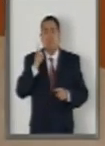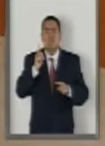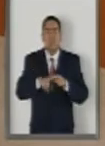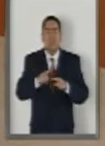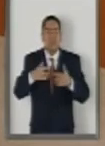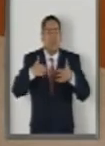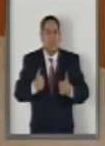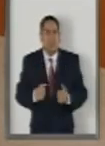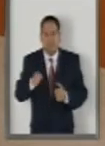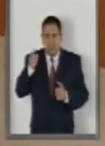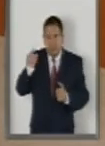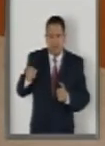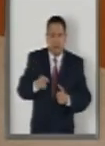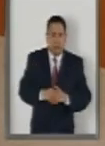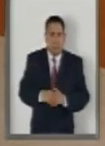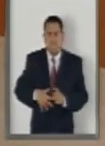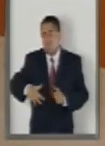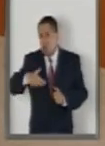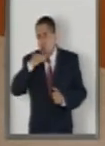entender.